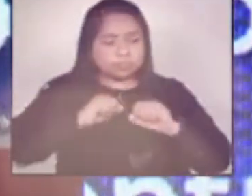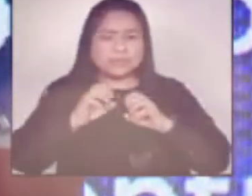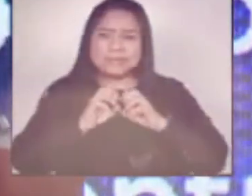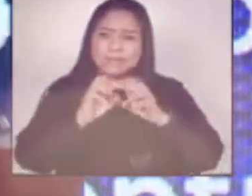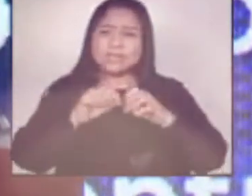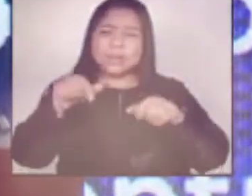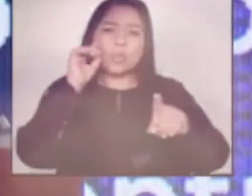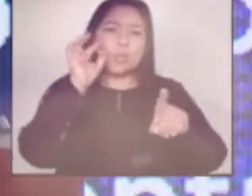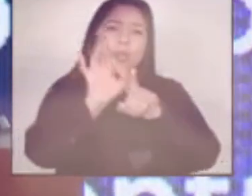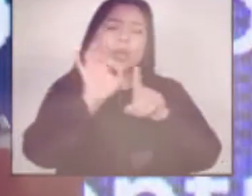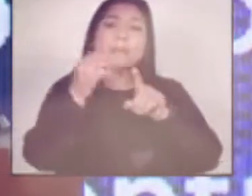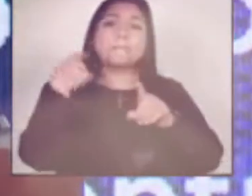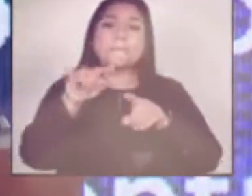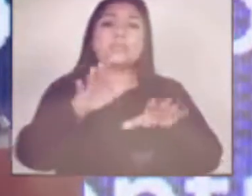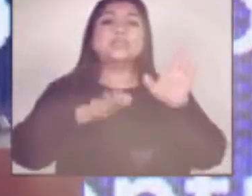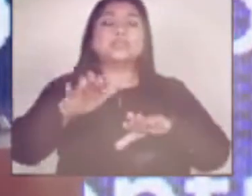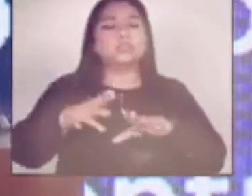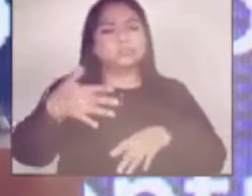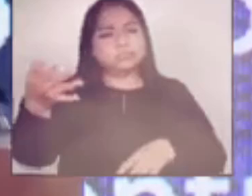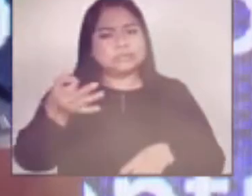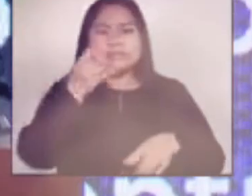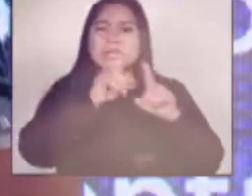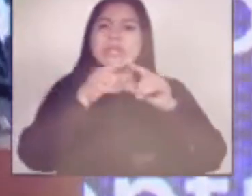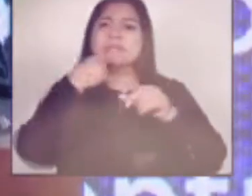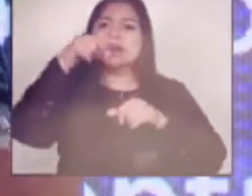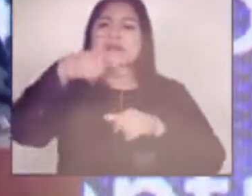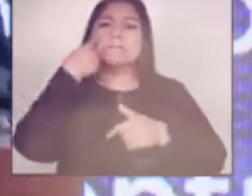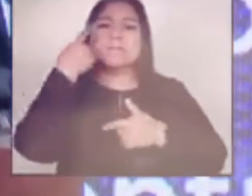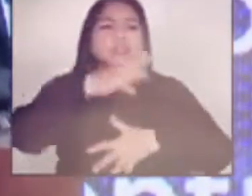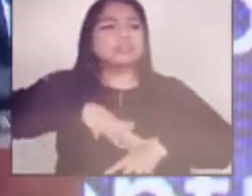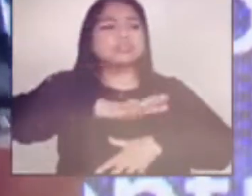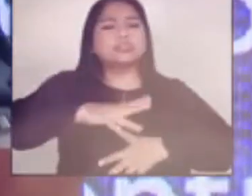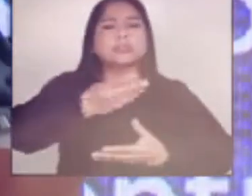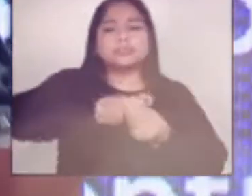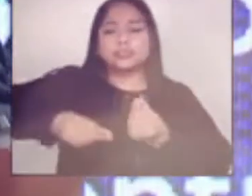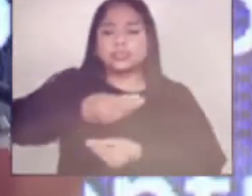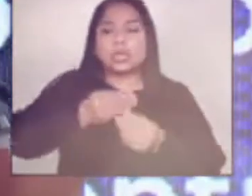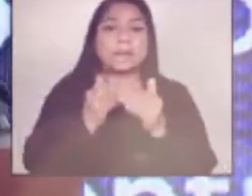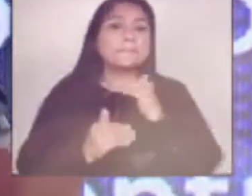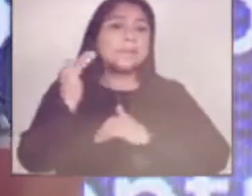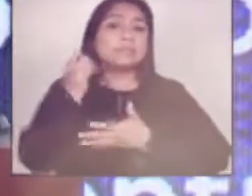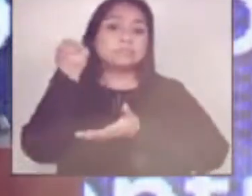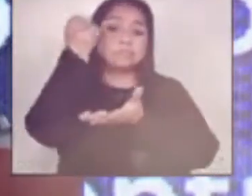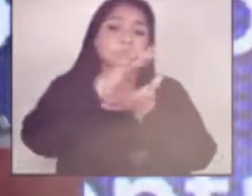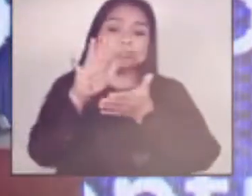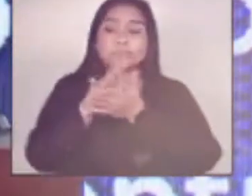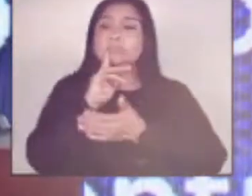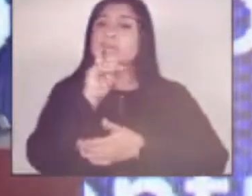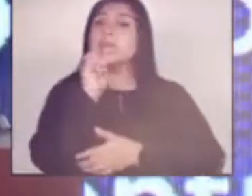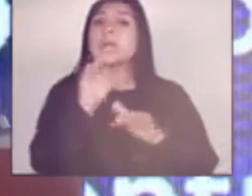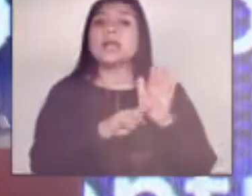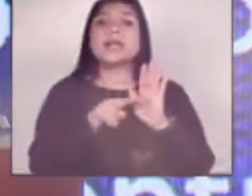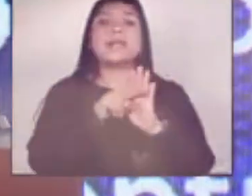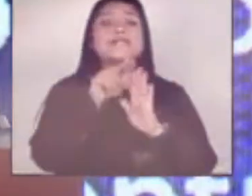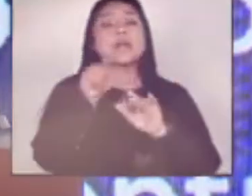las condiciones adecuadas en un buen clima de negocios, permitiendo el aumento de la inversión y la mejora en los niveles de